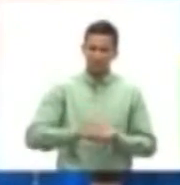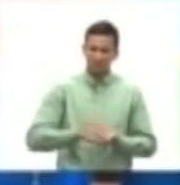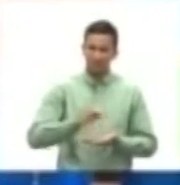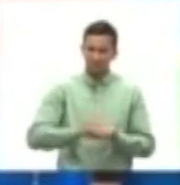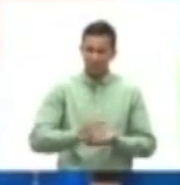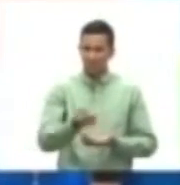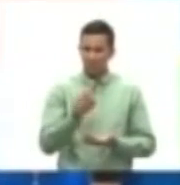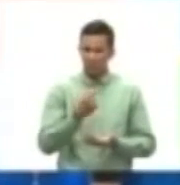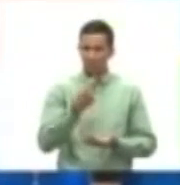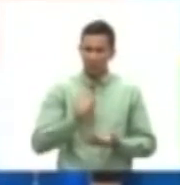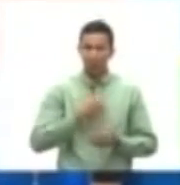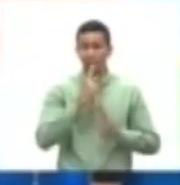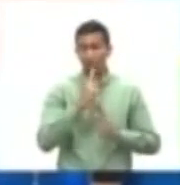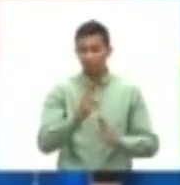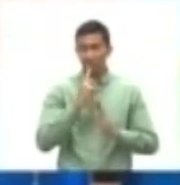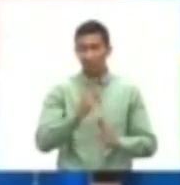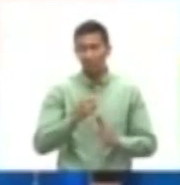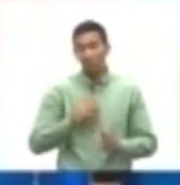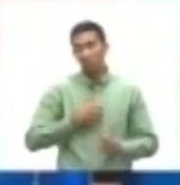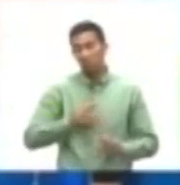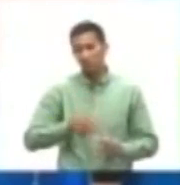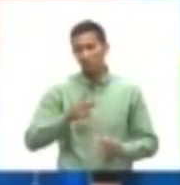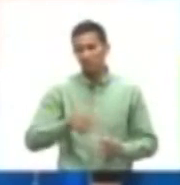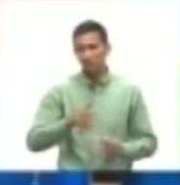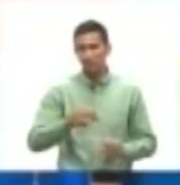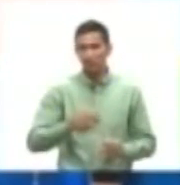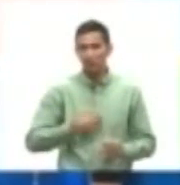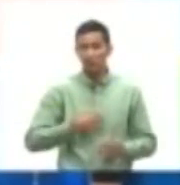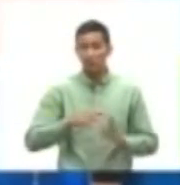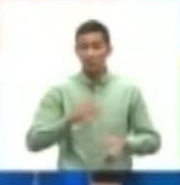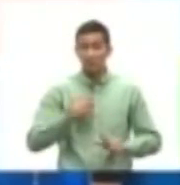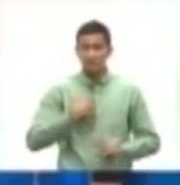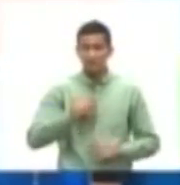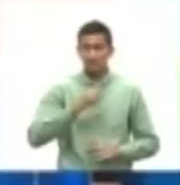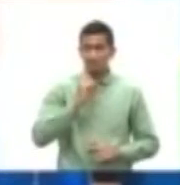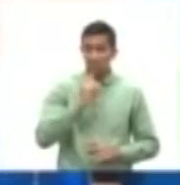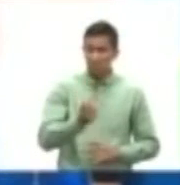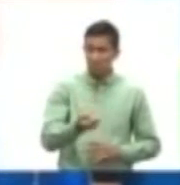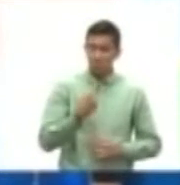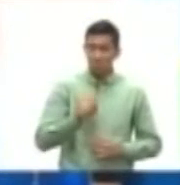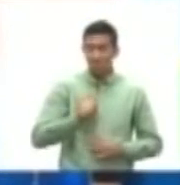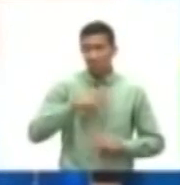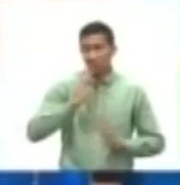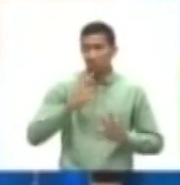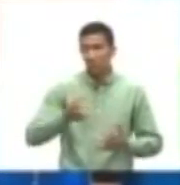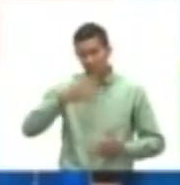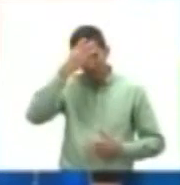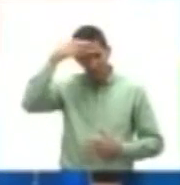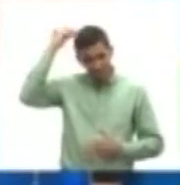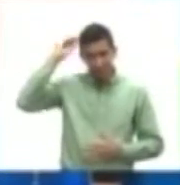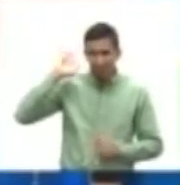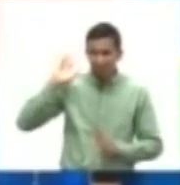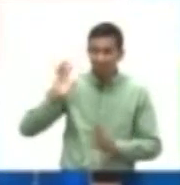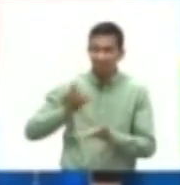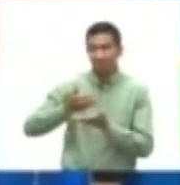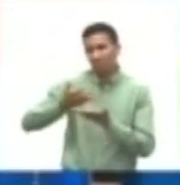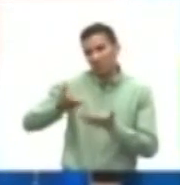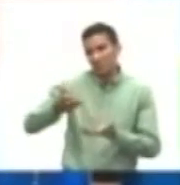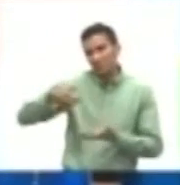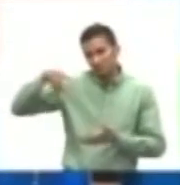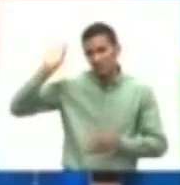que siempre cuando contesto, siempre que yo quiero que James se vaya, ¿sabes? Que James es jugador, tiene un contrato y está